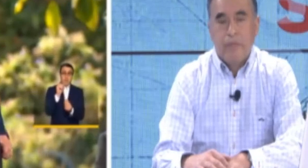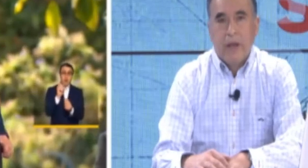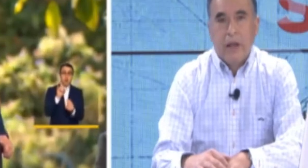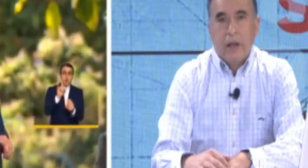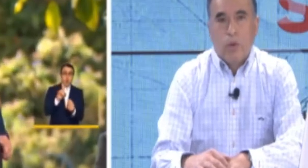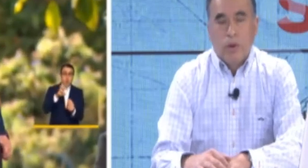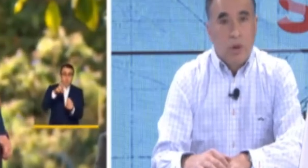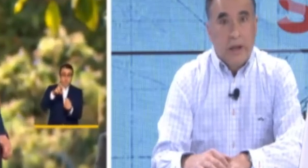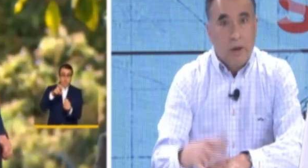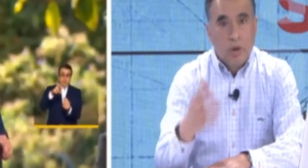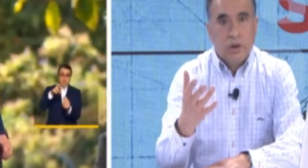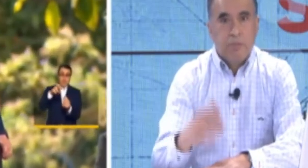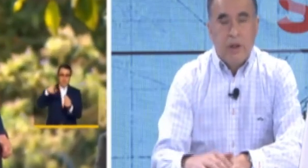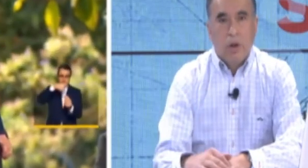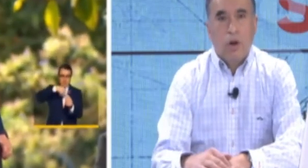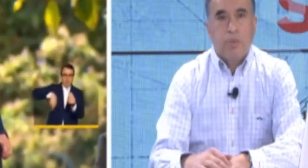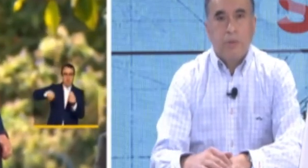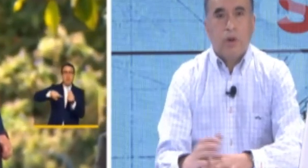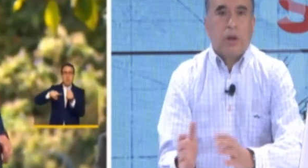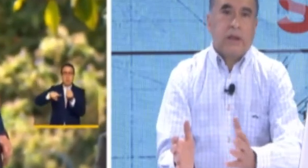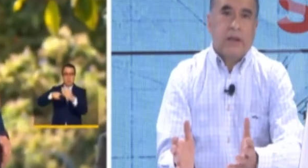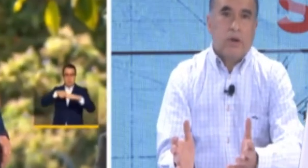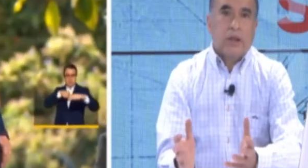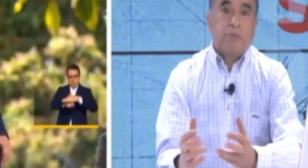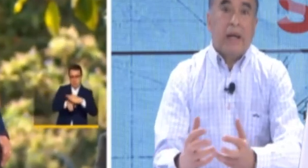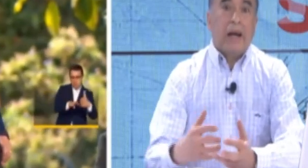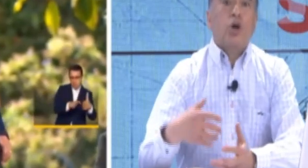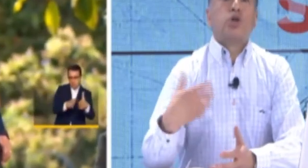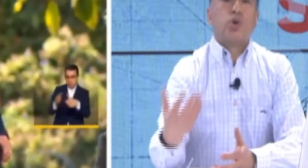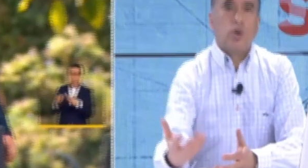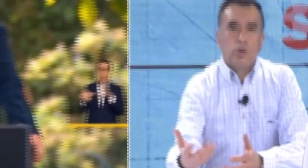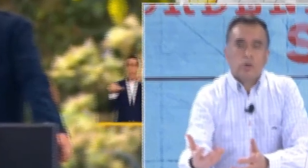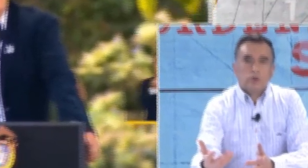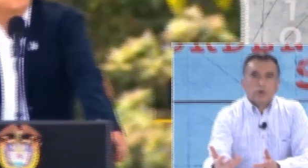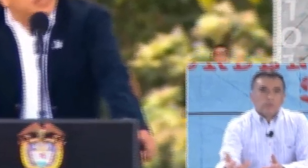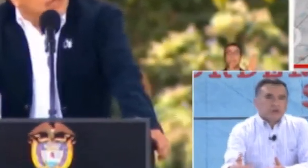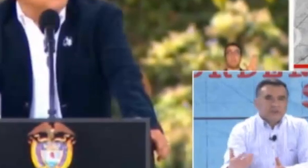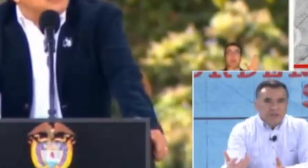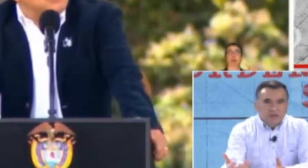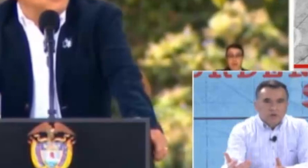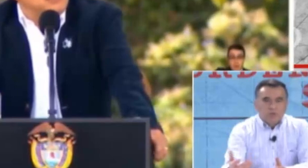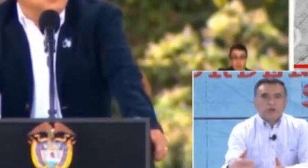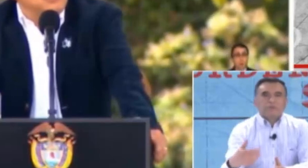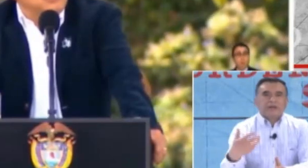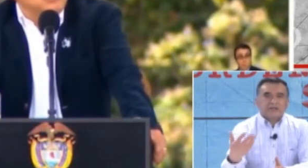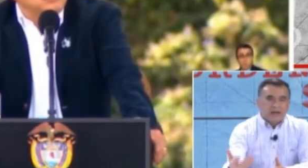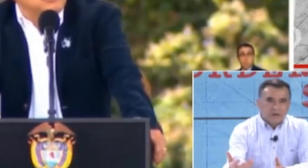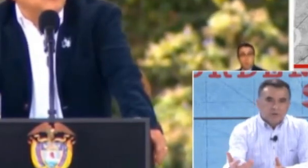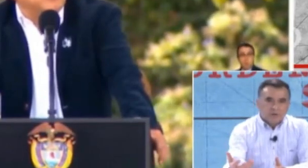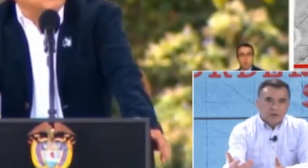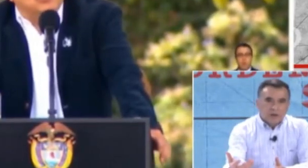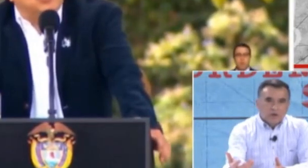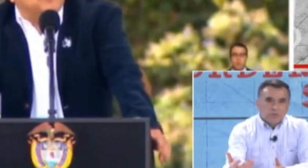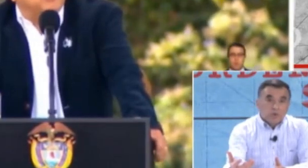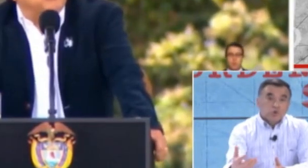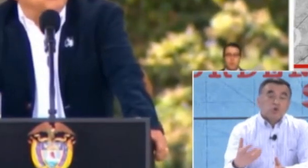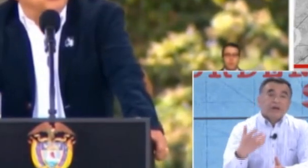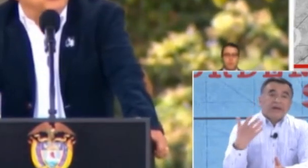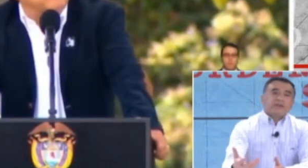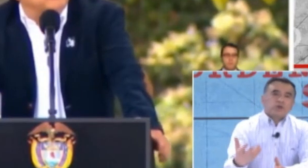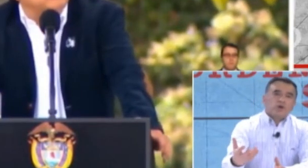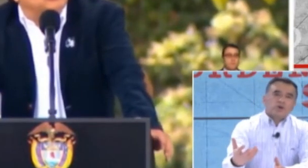Petro. Cuando llegaron los españoles, lo primero que hicieron es ver al otro como enemigo, como adversario, como